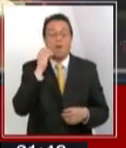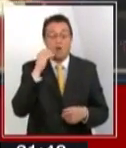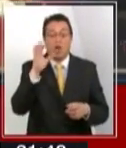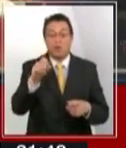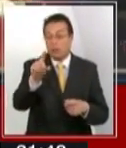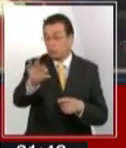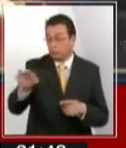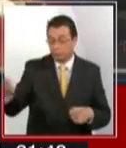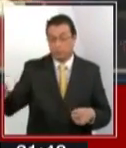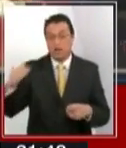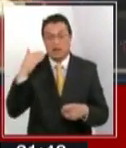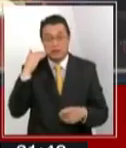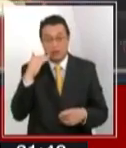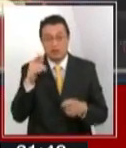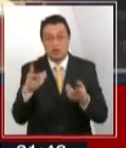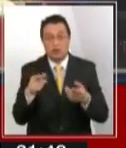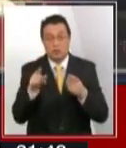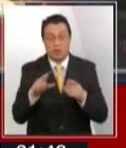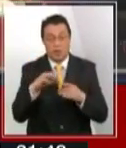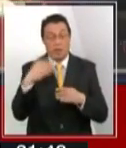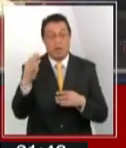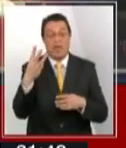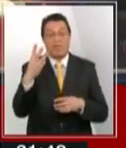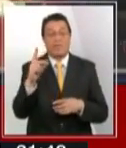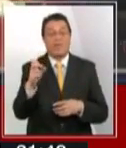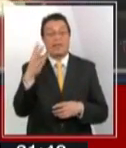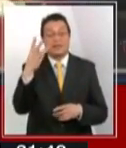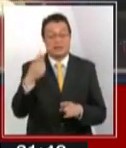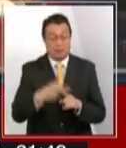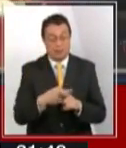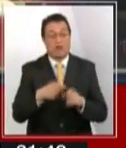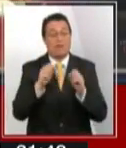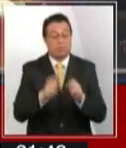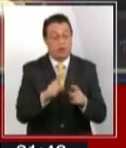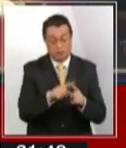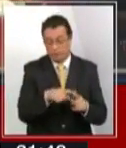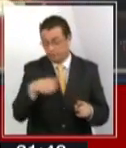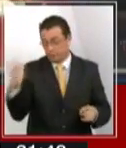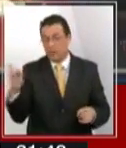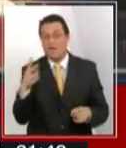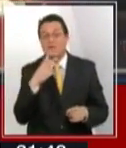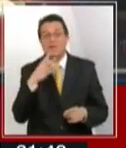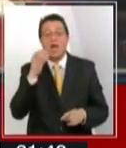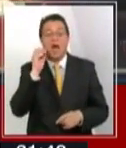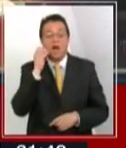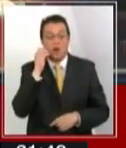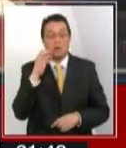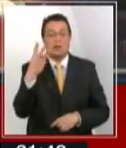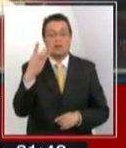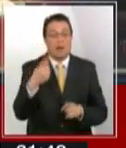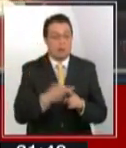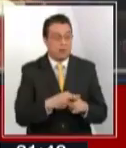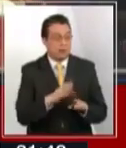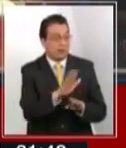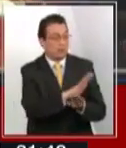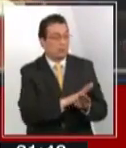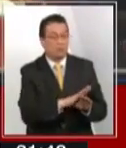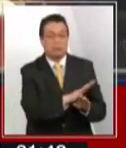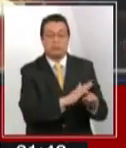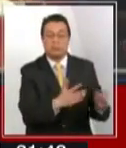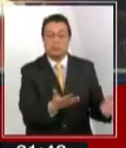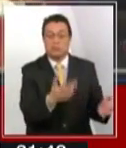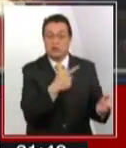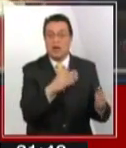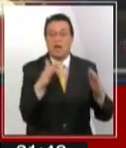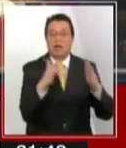del niño. Y afortunadamente, después de 3 meses, conseguimos que el niño retornara a su vida con su abuela. Pero fue un niño que pasó 3 meses que jamás debió haberlos pasado en